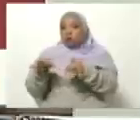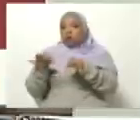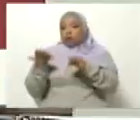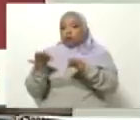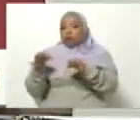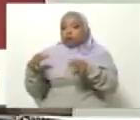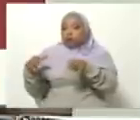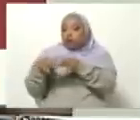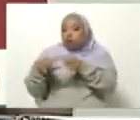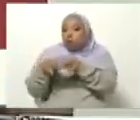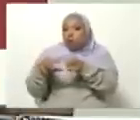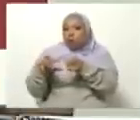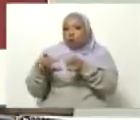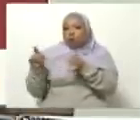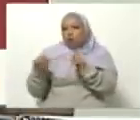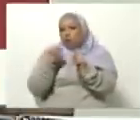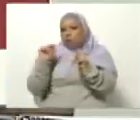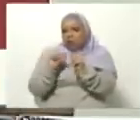llámese